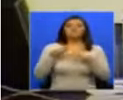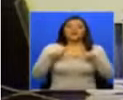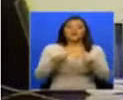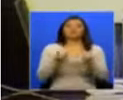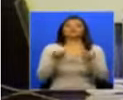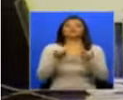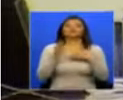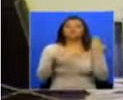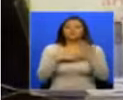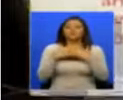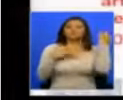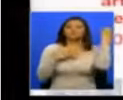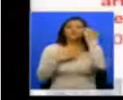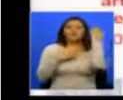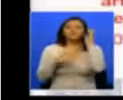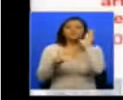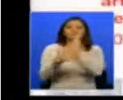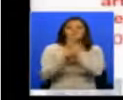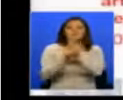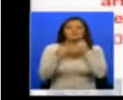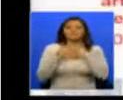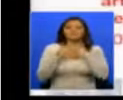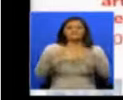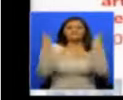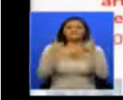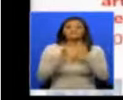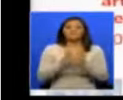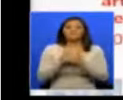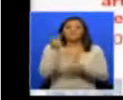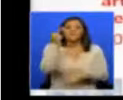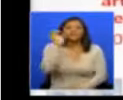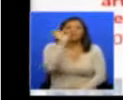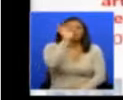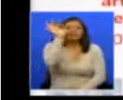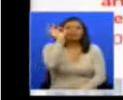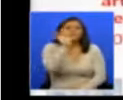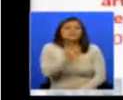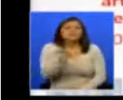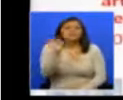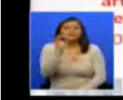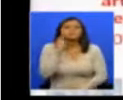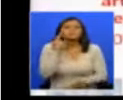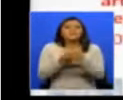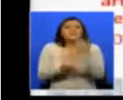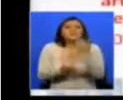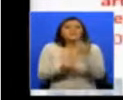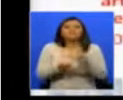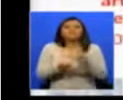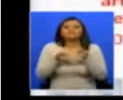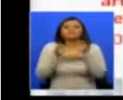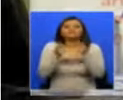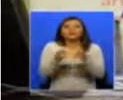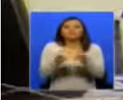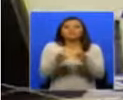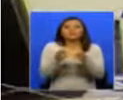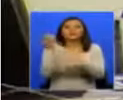legalmente declaradas, etc. Solo 20% servía para emergencias,